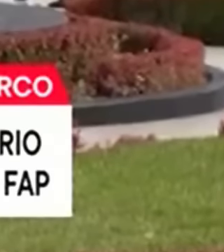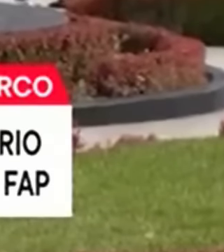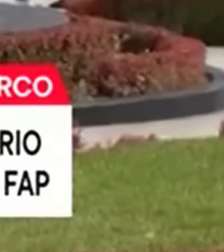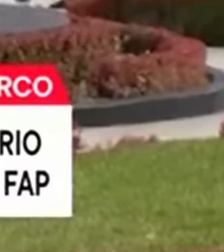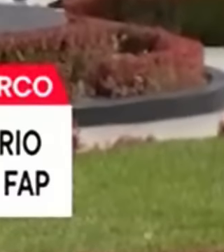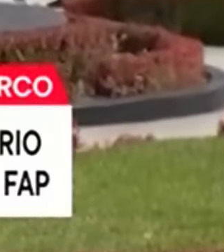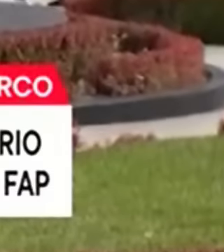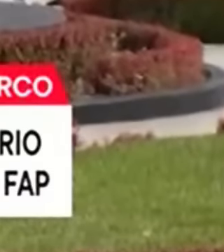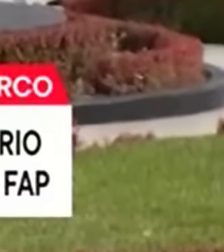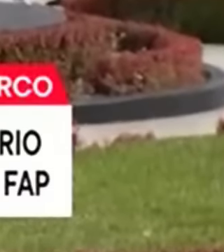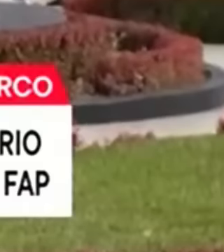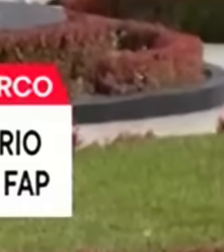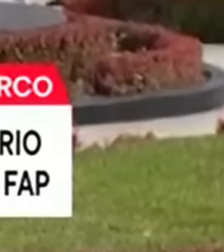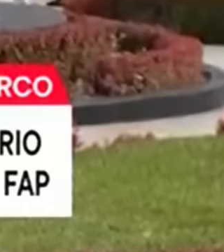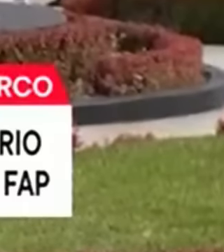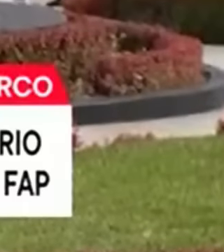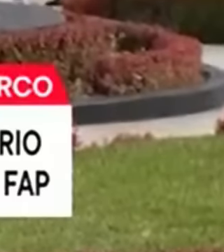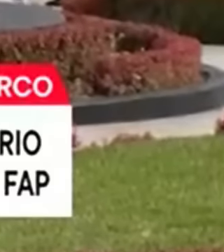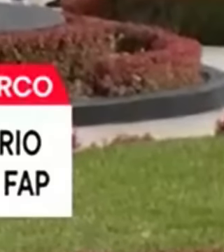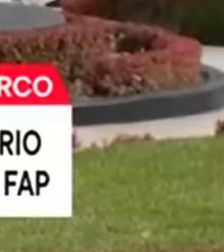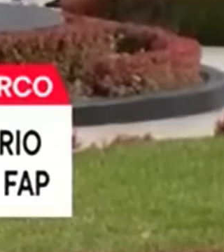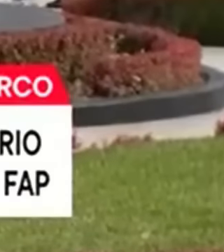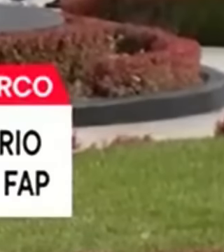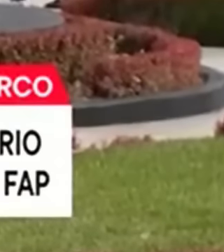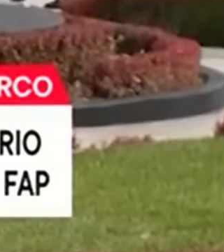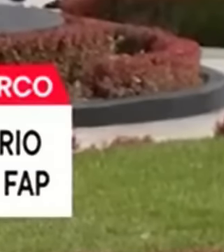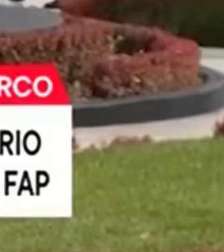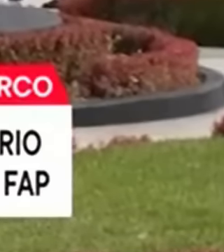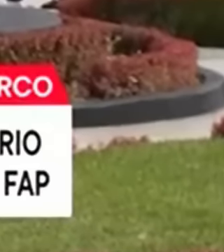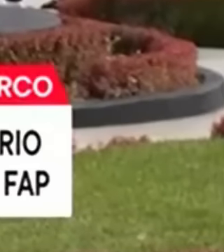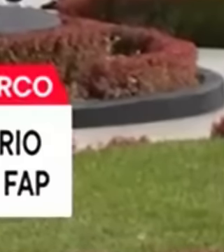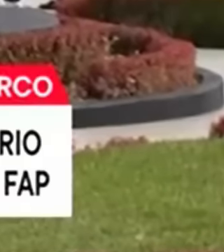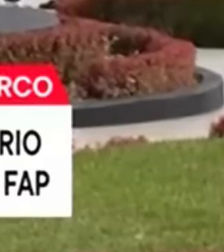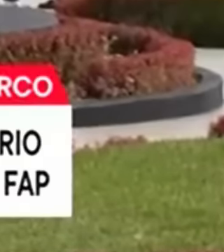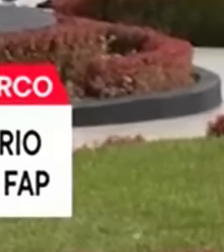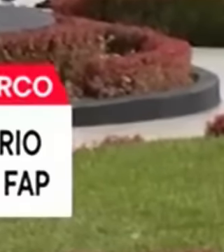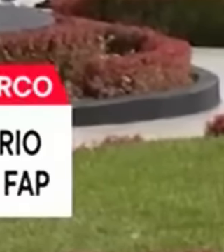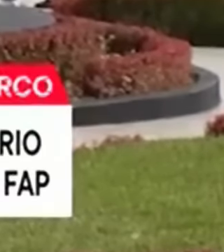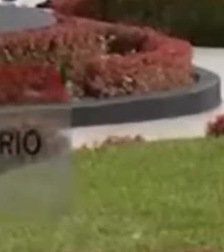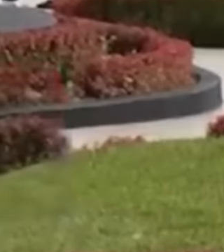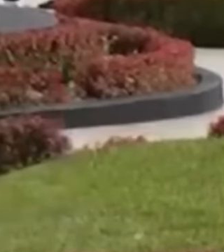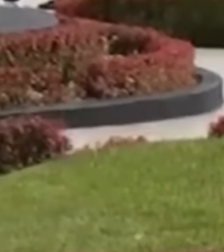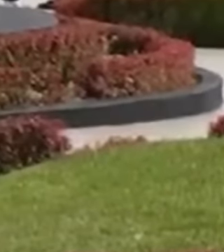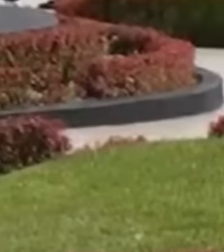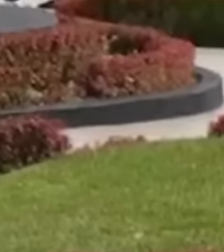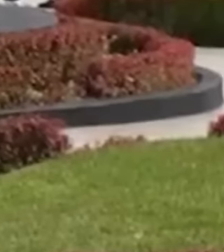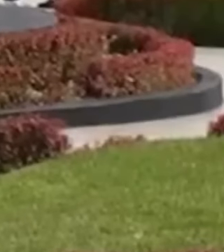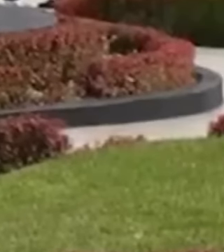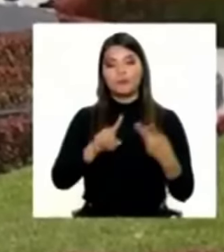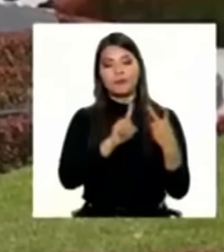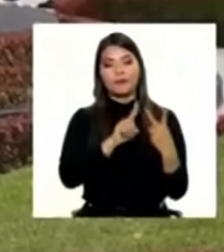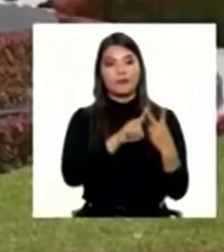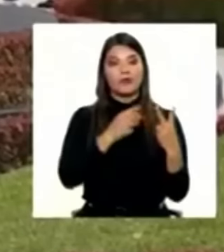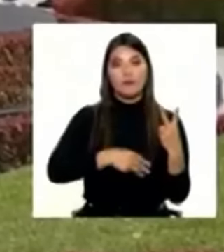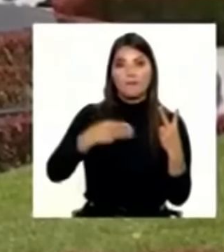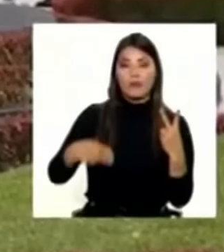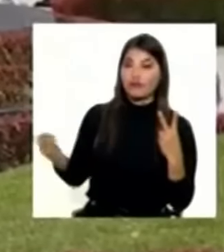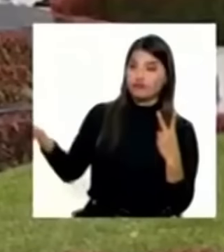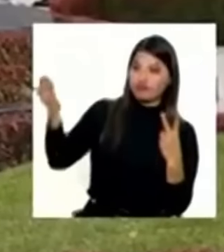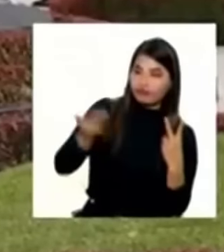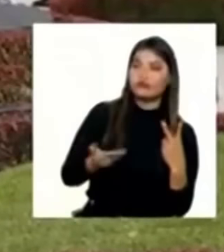Boluarte Segarra, se encuentra acompañada por el ministro de Defensa, Walter Astudillo, como por el